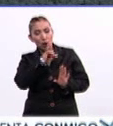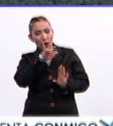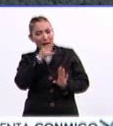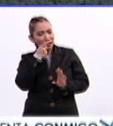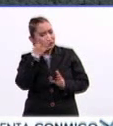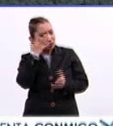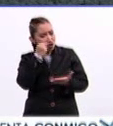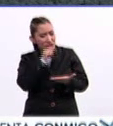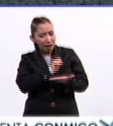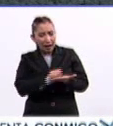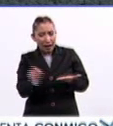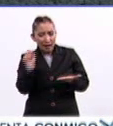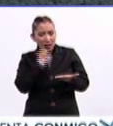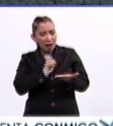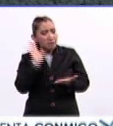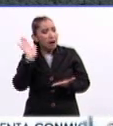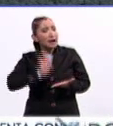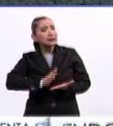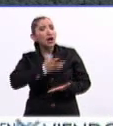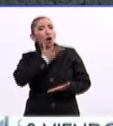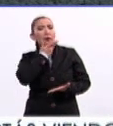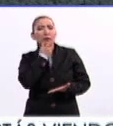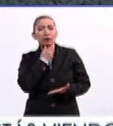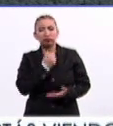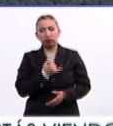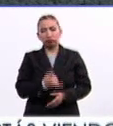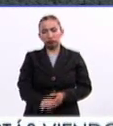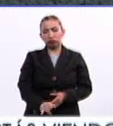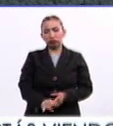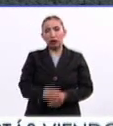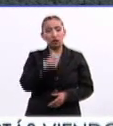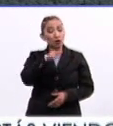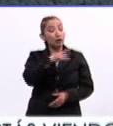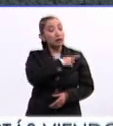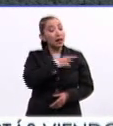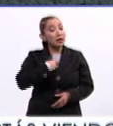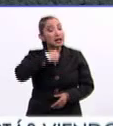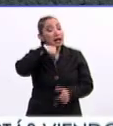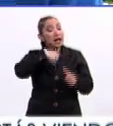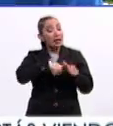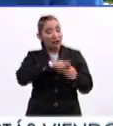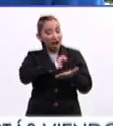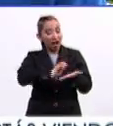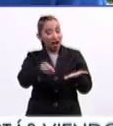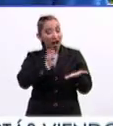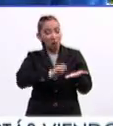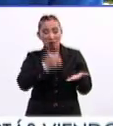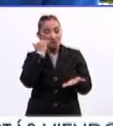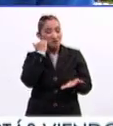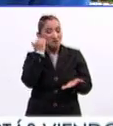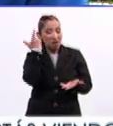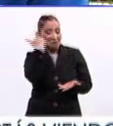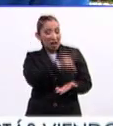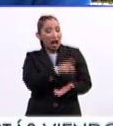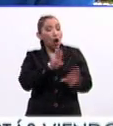de hombre, entonces la obligó a afear su letra como convenía a una monja, ¿no?, según la idea de